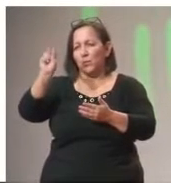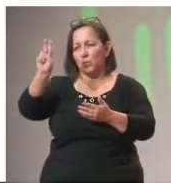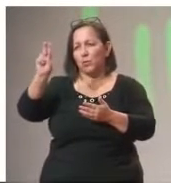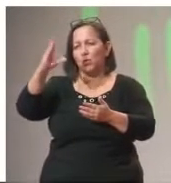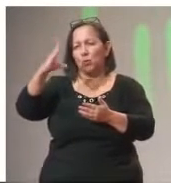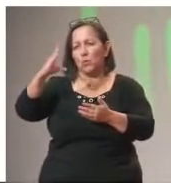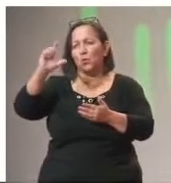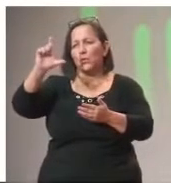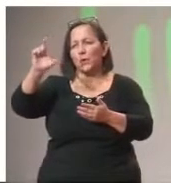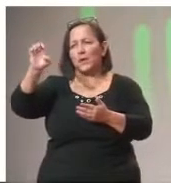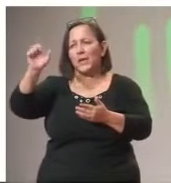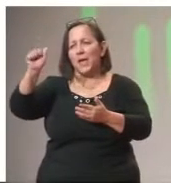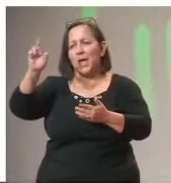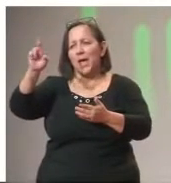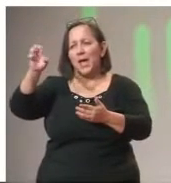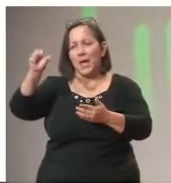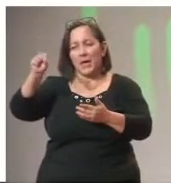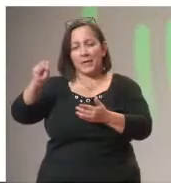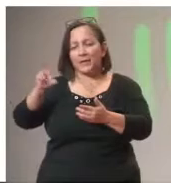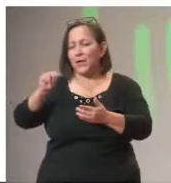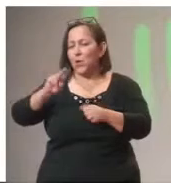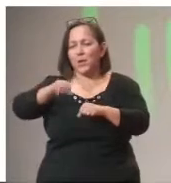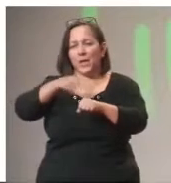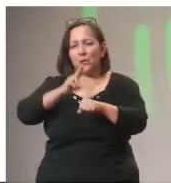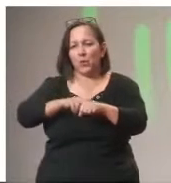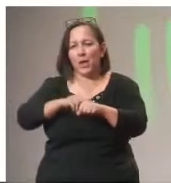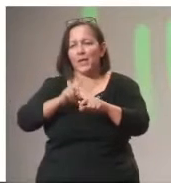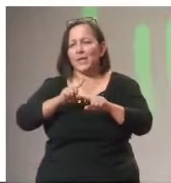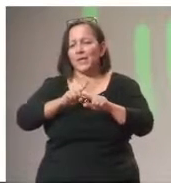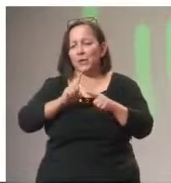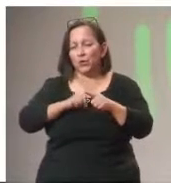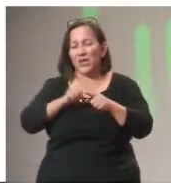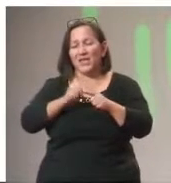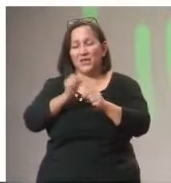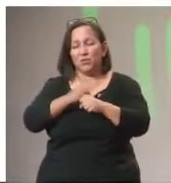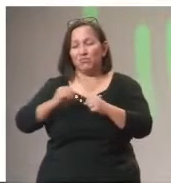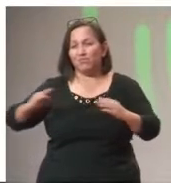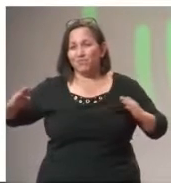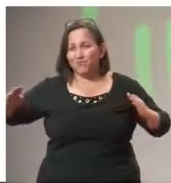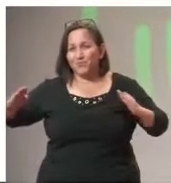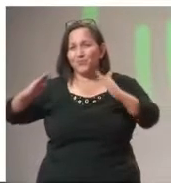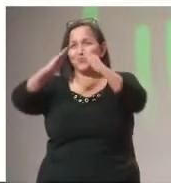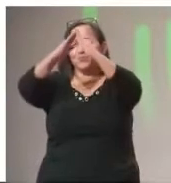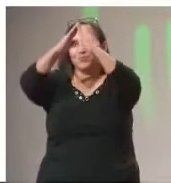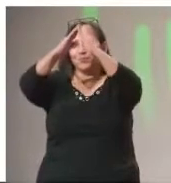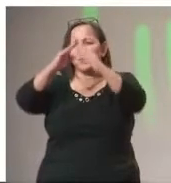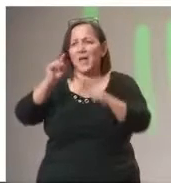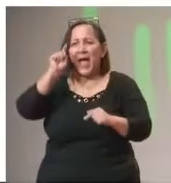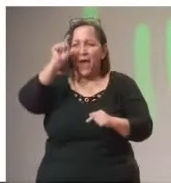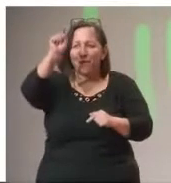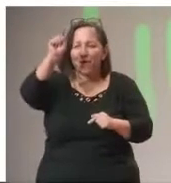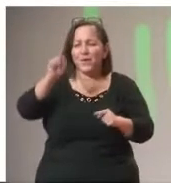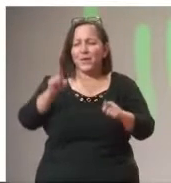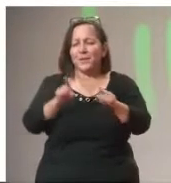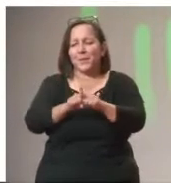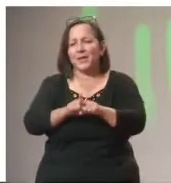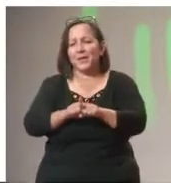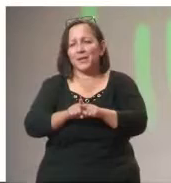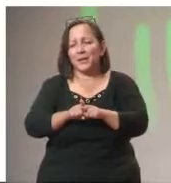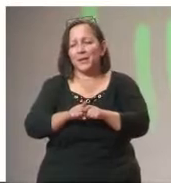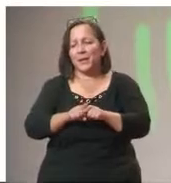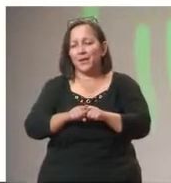natural, y generó un pico inmenso, y dichosamente ese pico se puede utilizar para datar las